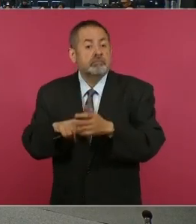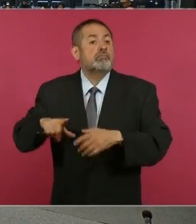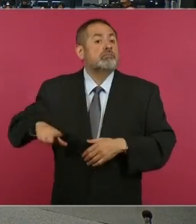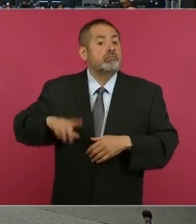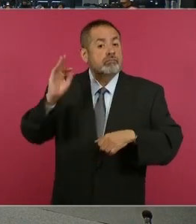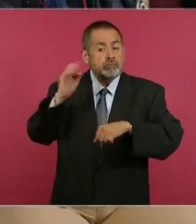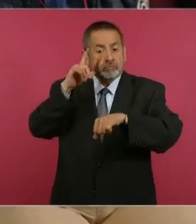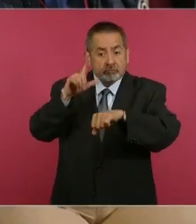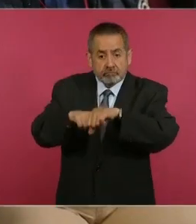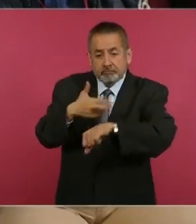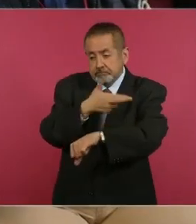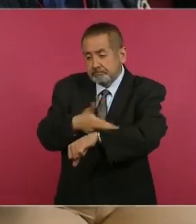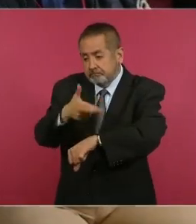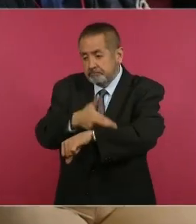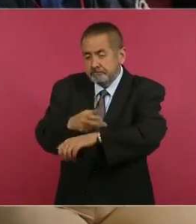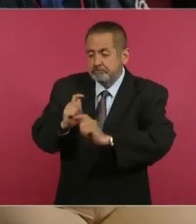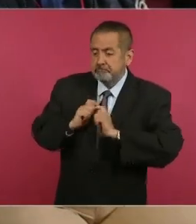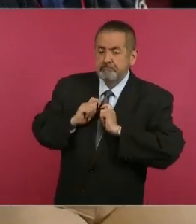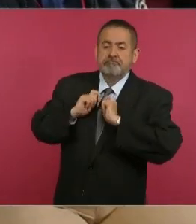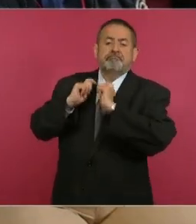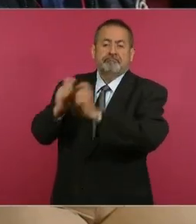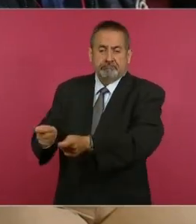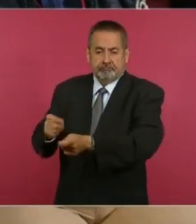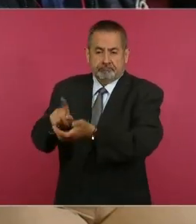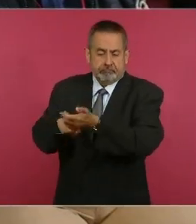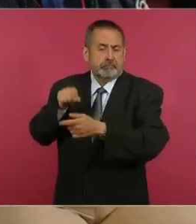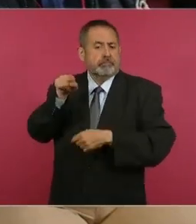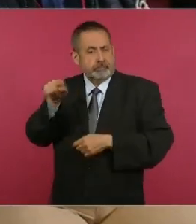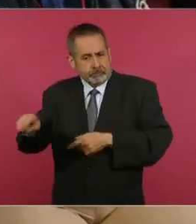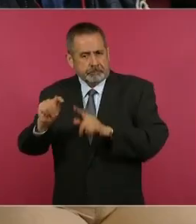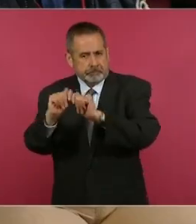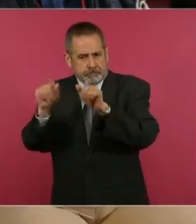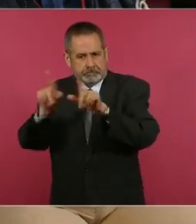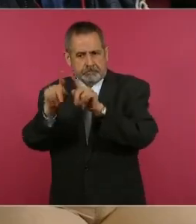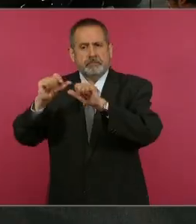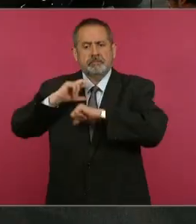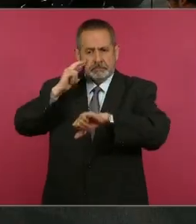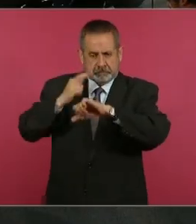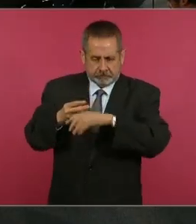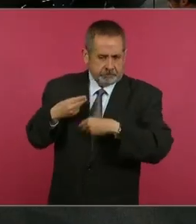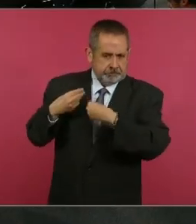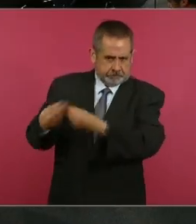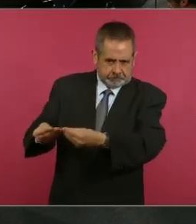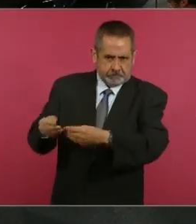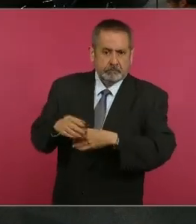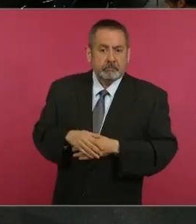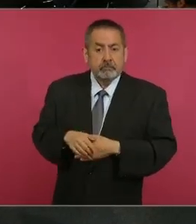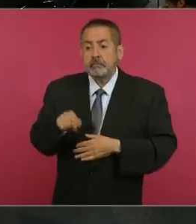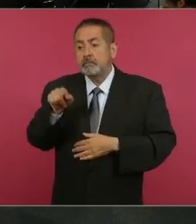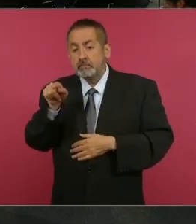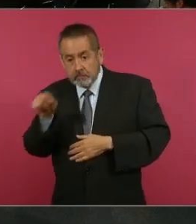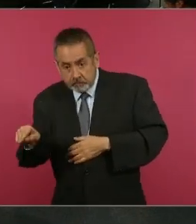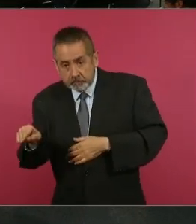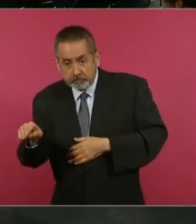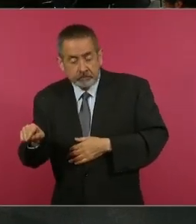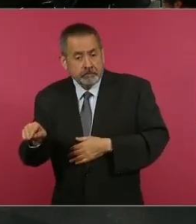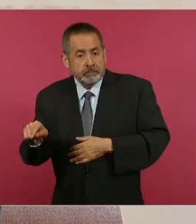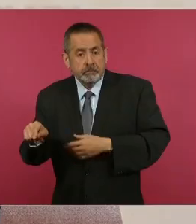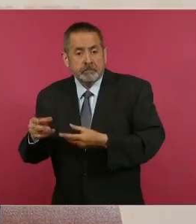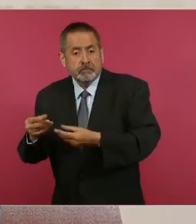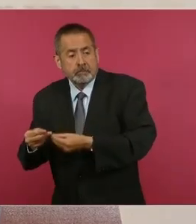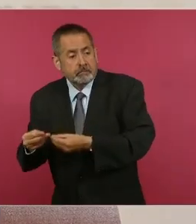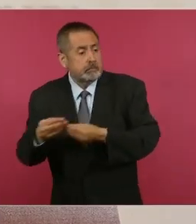tramitó y se la entregó al gobierno del estado. Uh-huh. Y ahora el gobierno del estado la